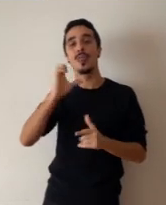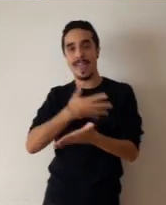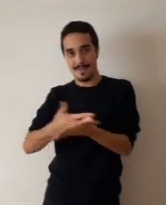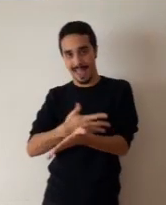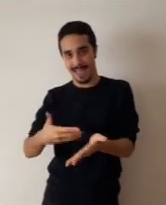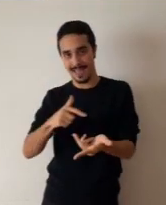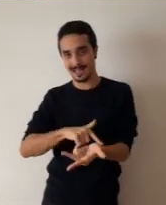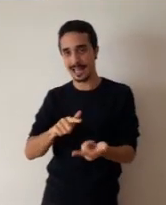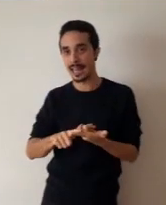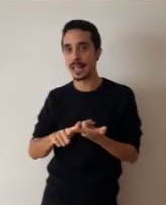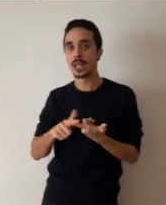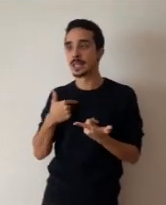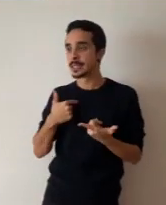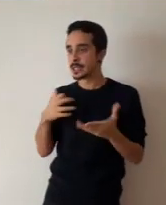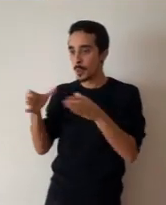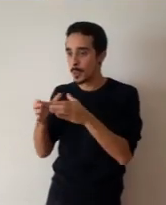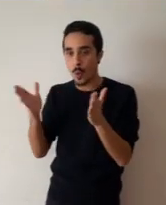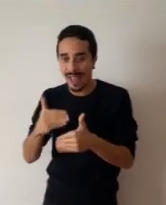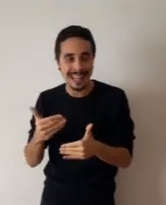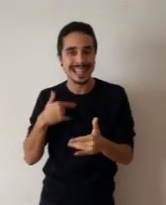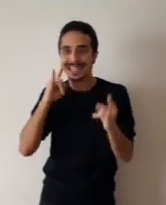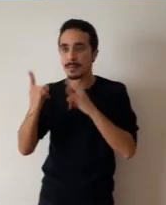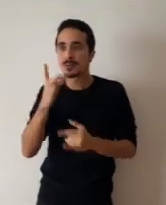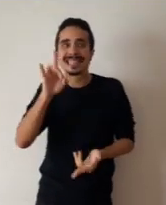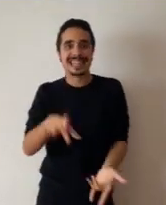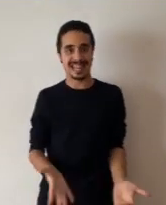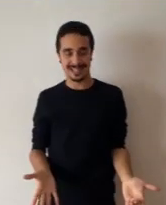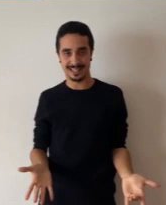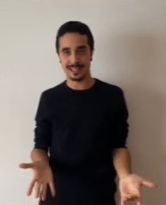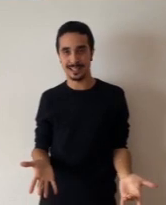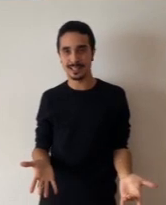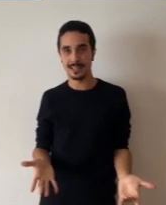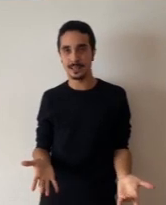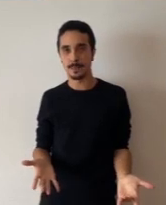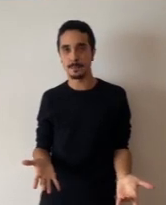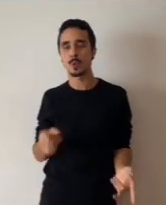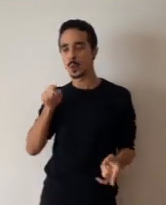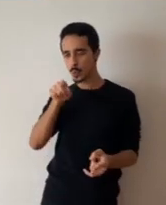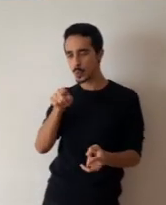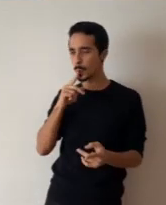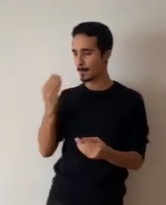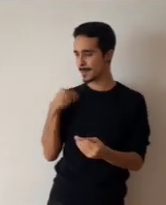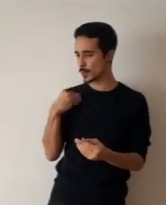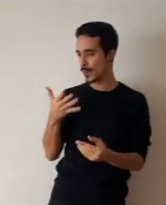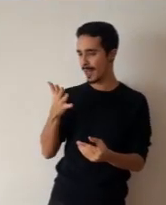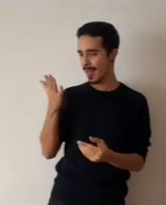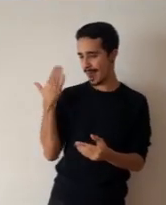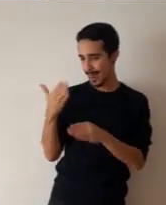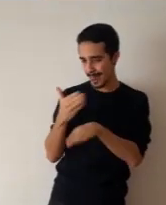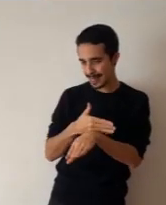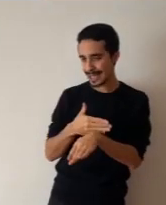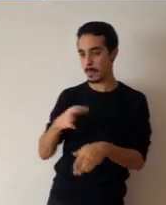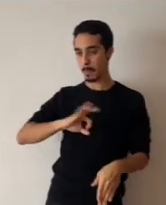equipo no esté, ¿a quién llamamos? tú eres la que me preguntó antes